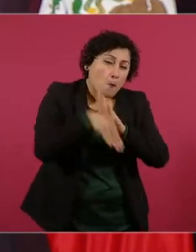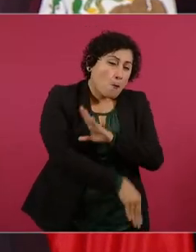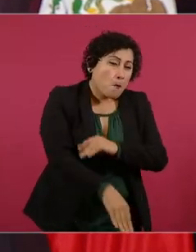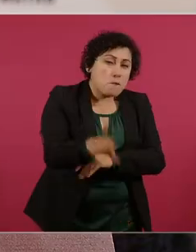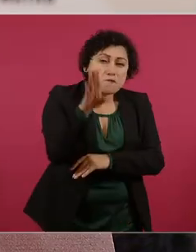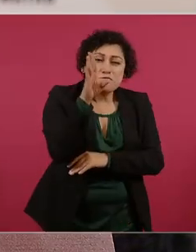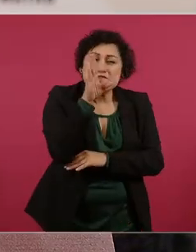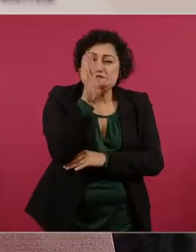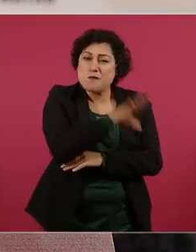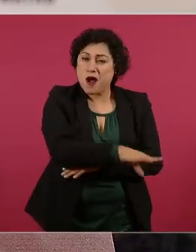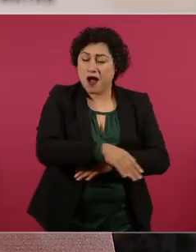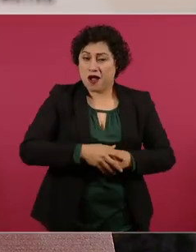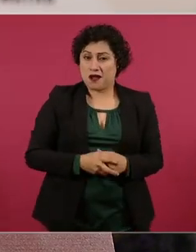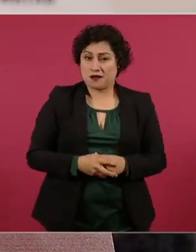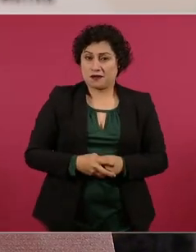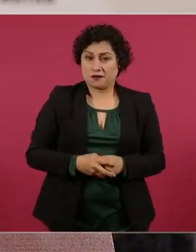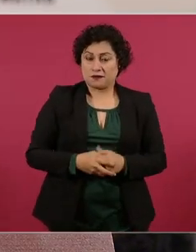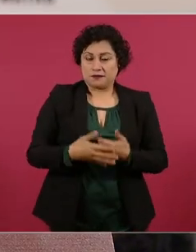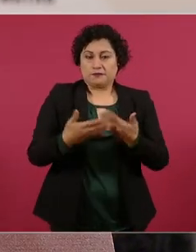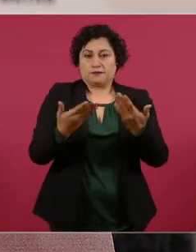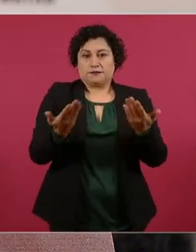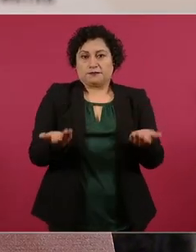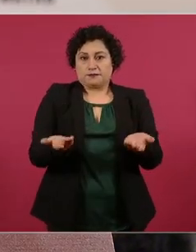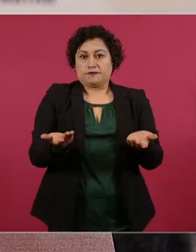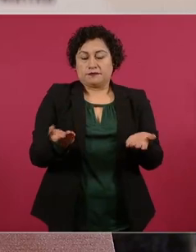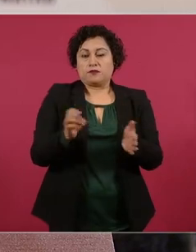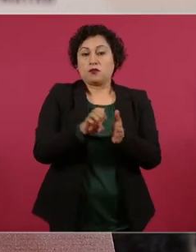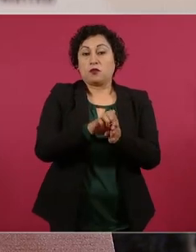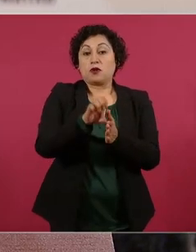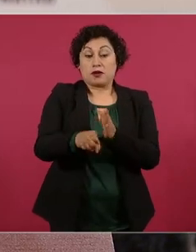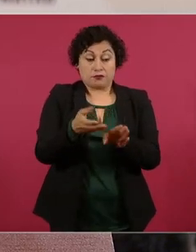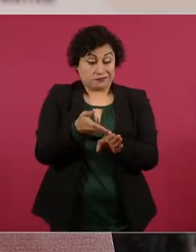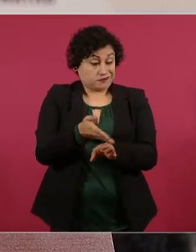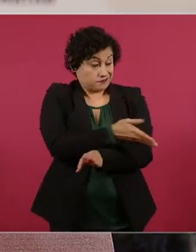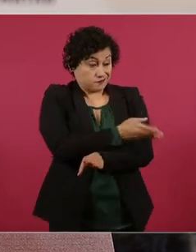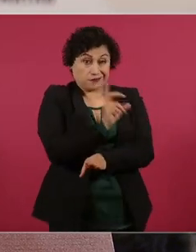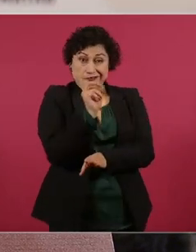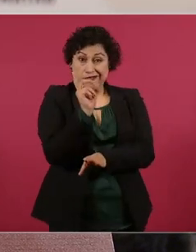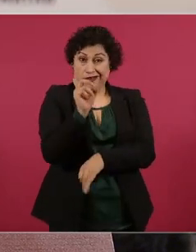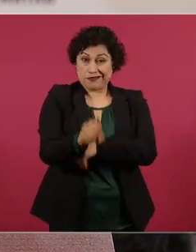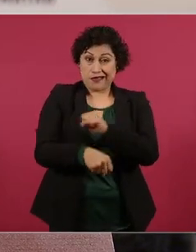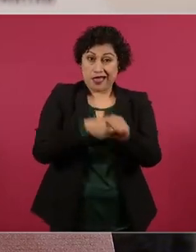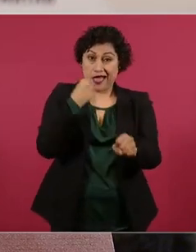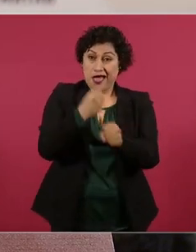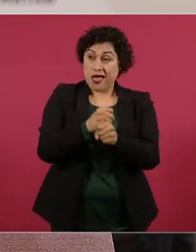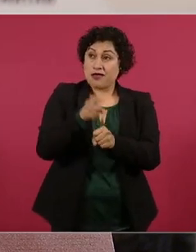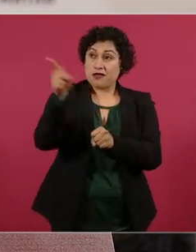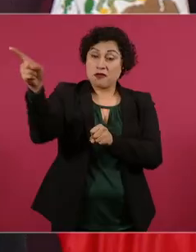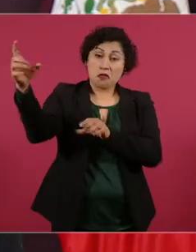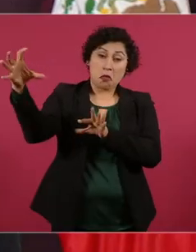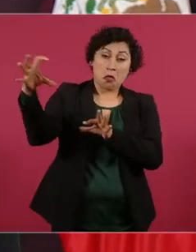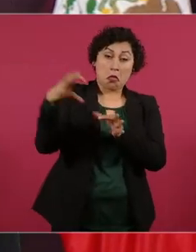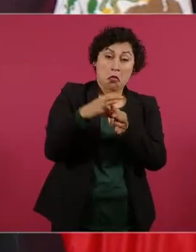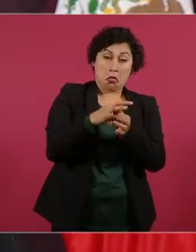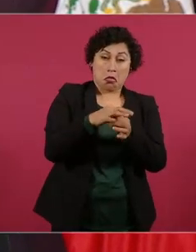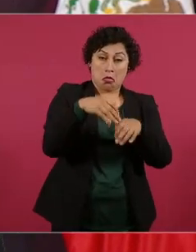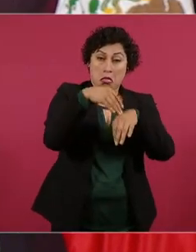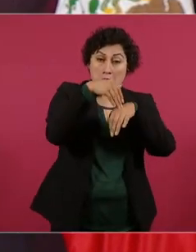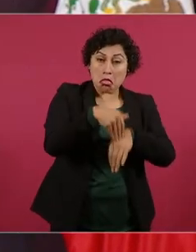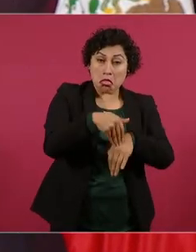No estaba en la agenda en los 30 años que dominaron con la política económica